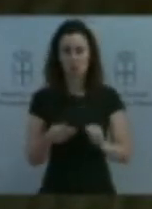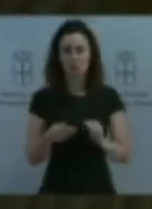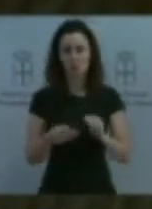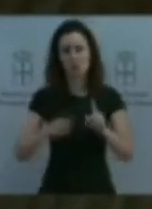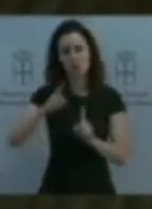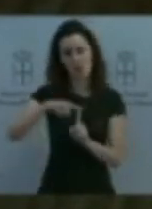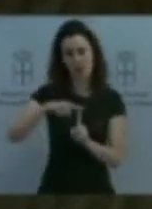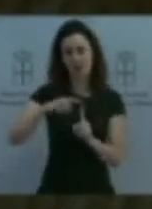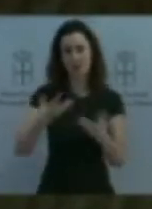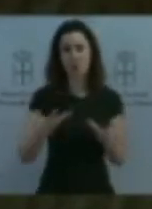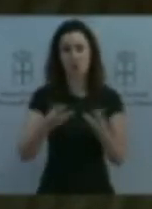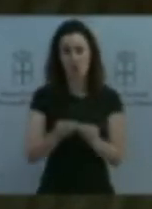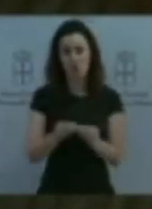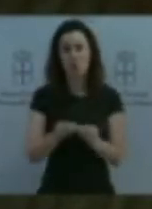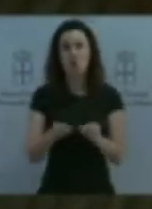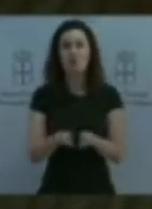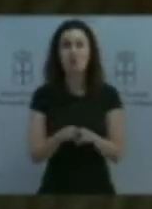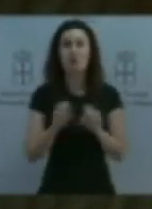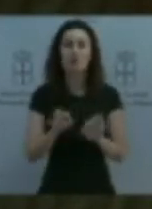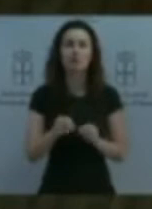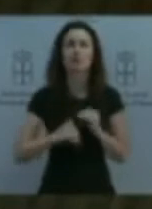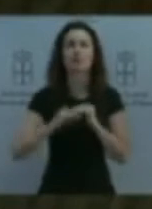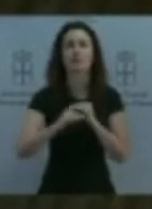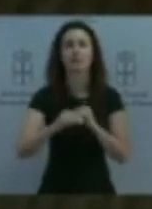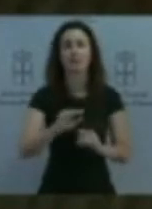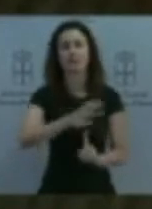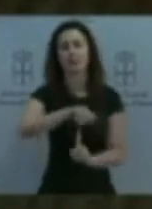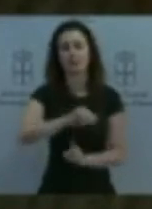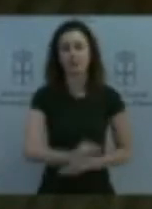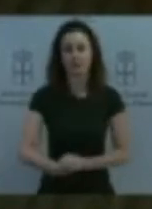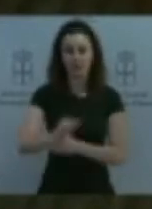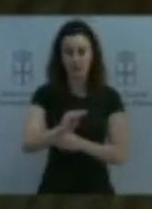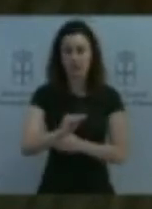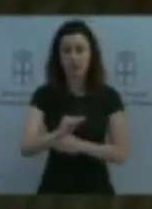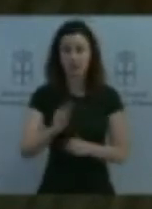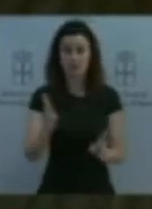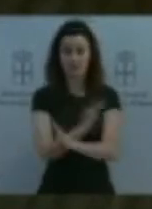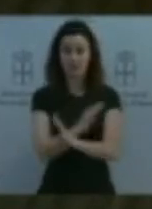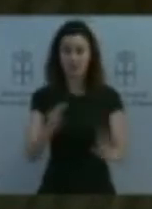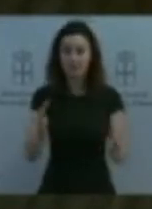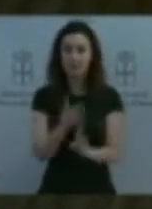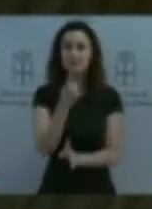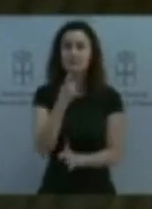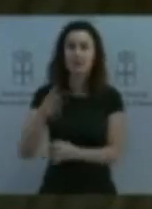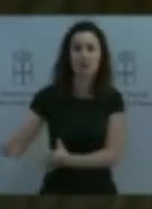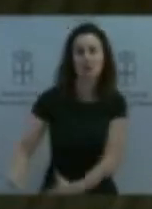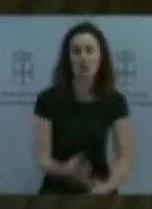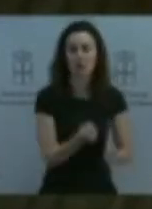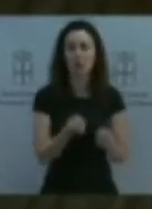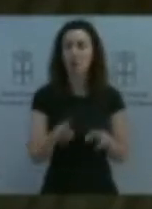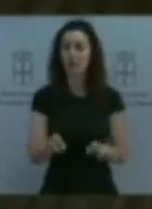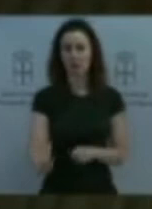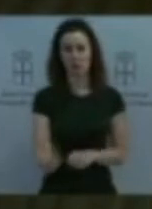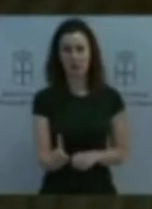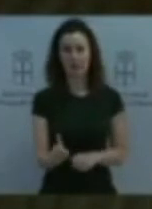explotación sostenible del mismo. El arranque de ocle en Asturias no es algo novedoso. Se trata de una actividad que viene realizando nuestro sector pesquero con